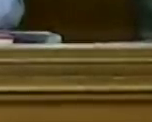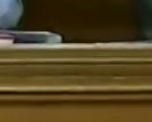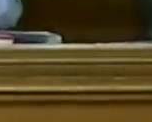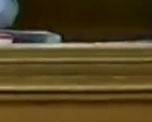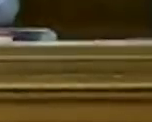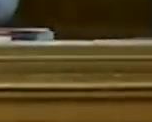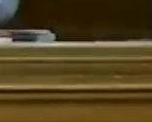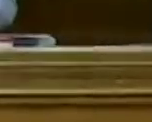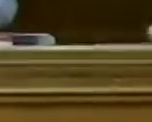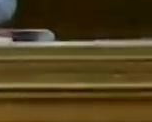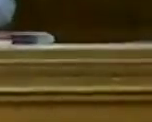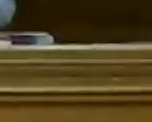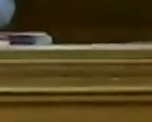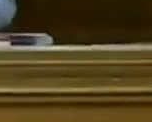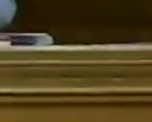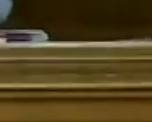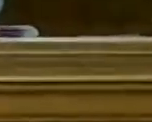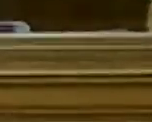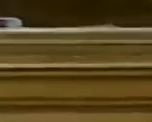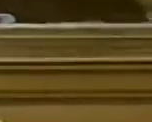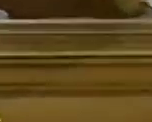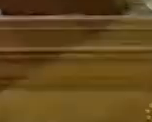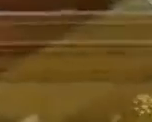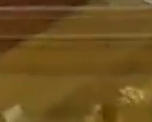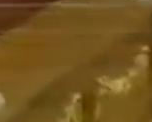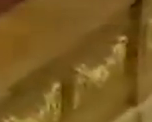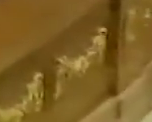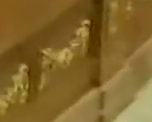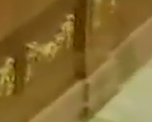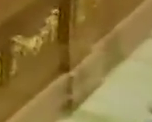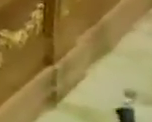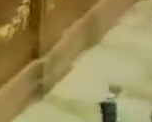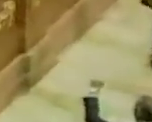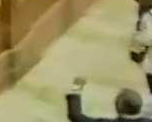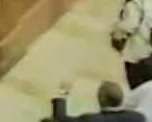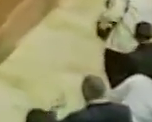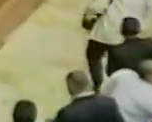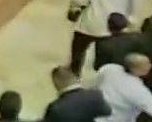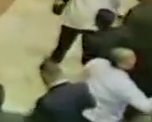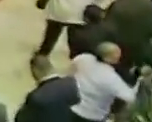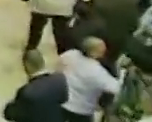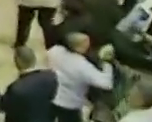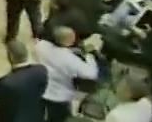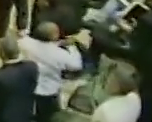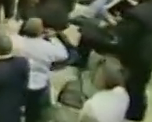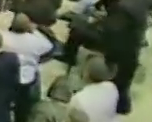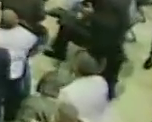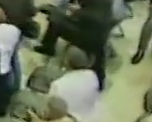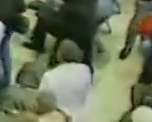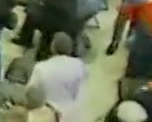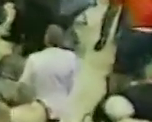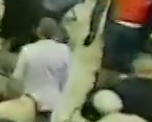viva Lee Rodríguez! ¡Que viva! ¡Que viva la revolución bolivariana! ¡Que viva la patria! ¡Que viva!